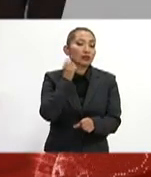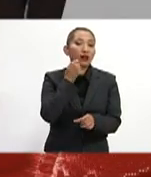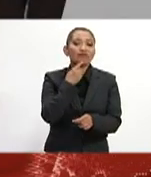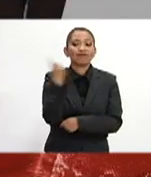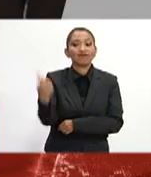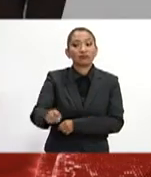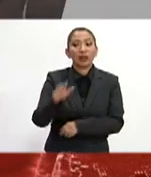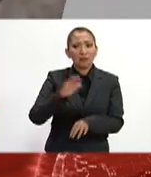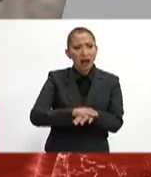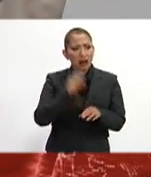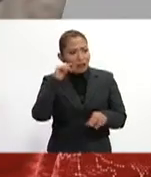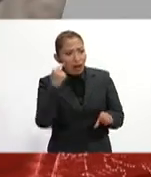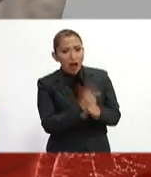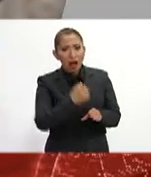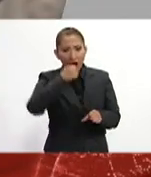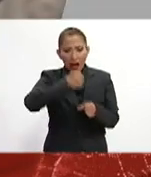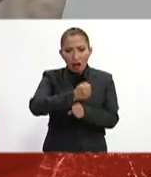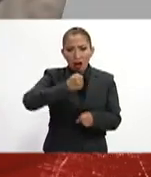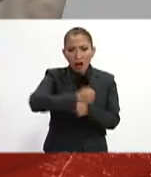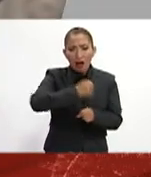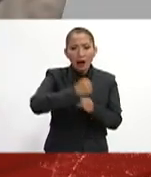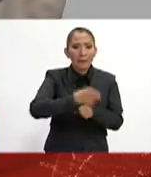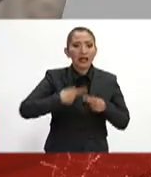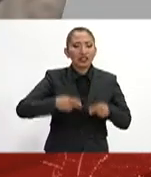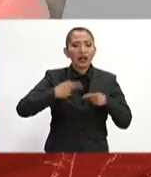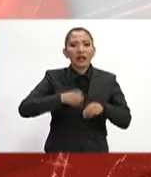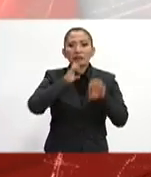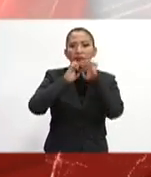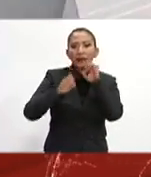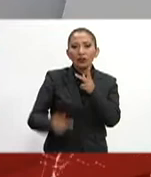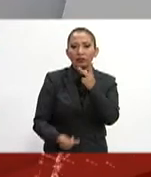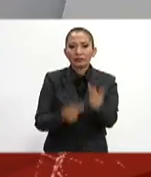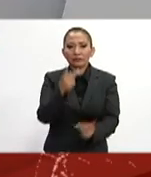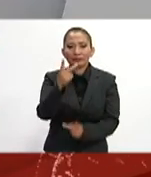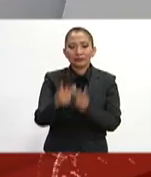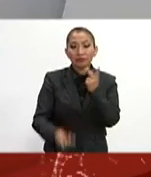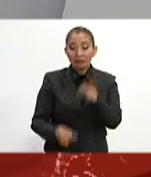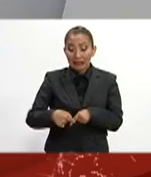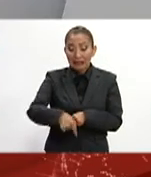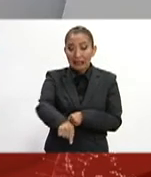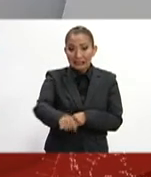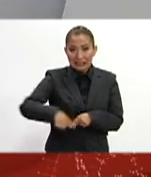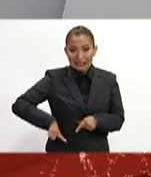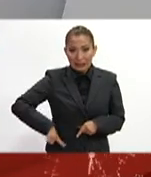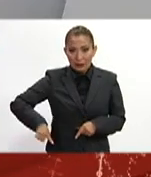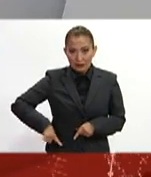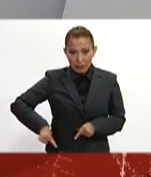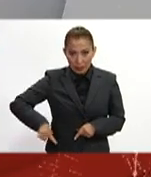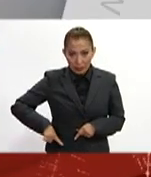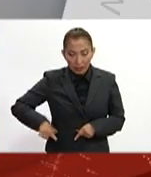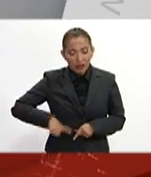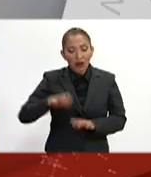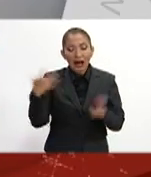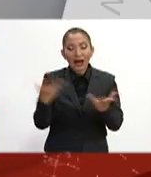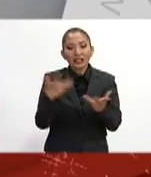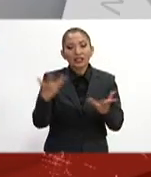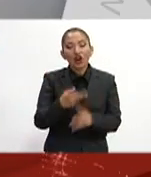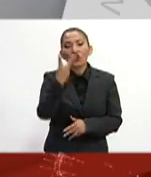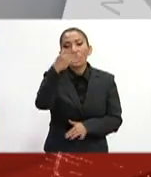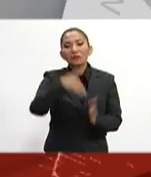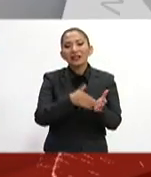denunciaron que se incrementó el número de agresiones en contra de periodistas. En lo que va de esta administración, se han generado más